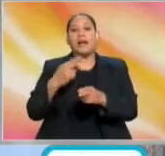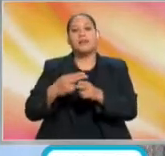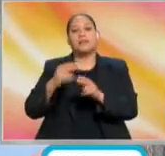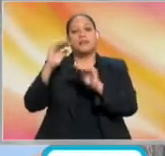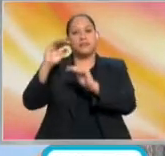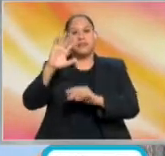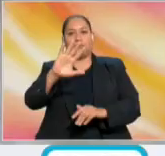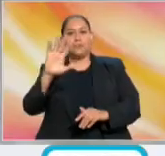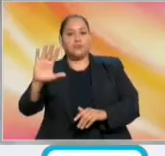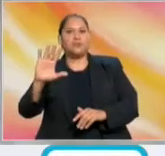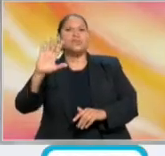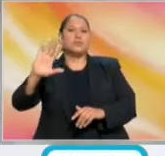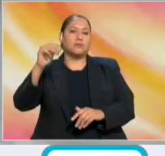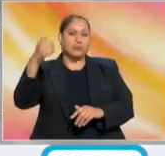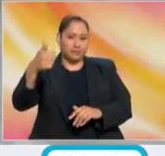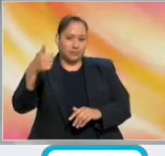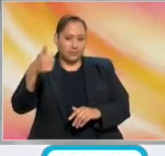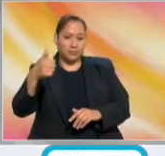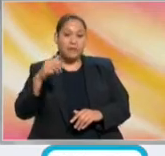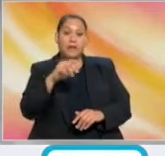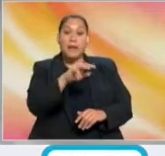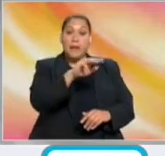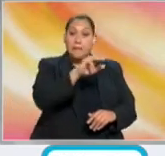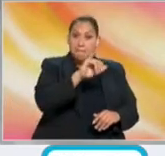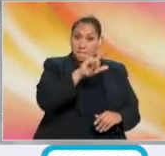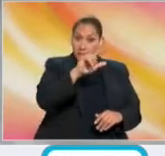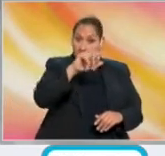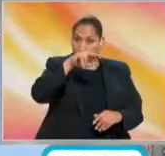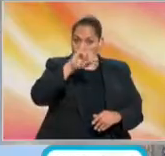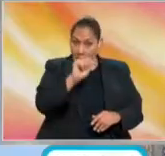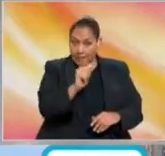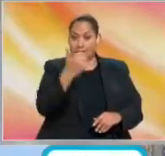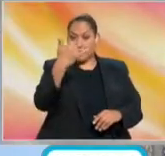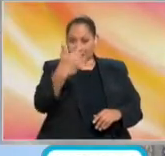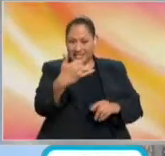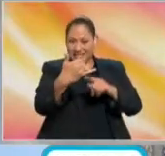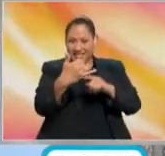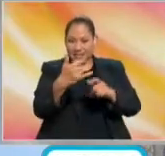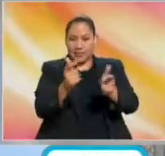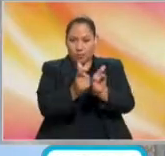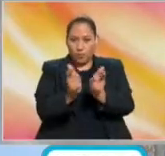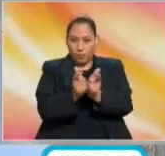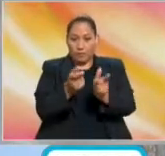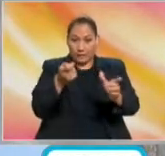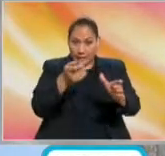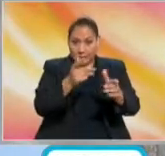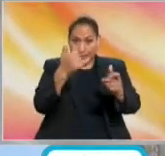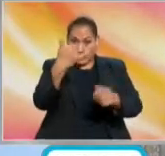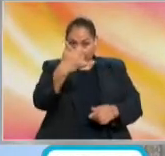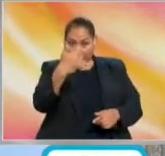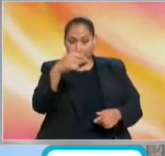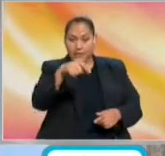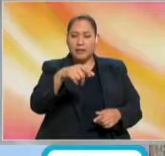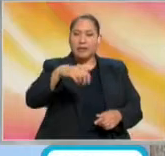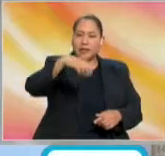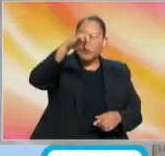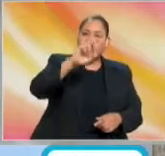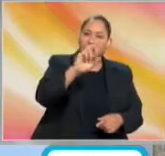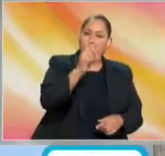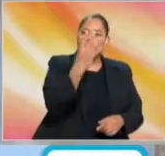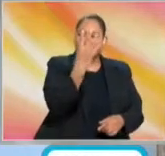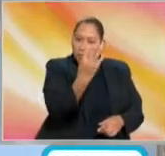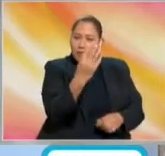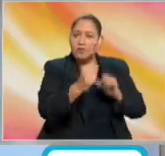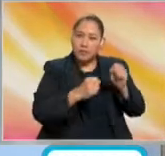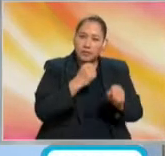55, 56. Los millennial o los Y, los conocidos millennial o Y, son los que tienen entre